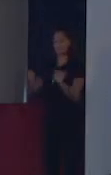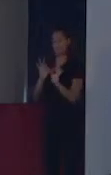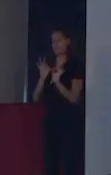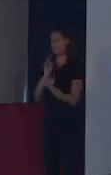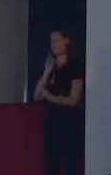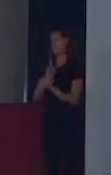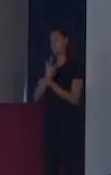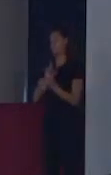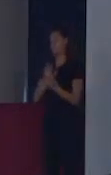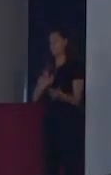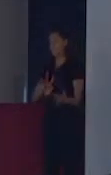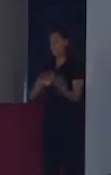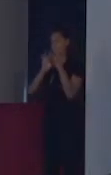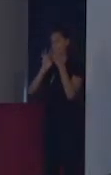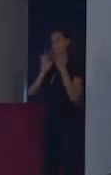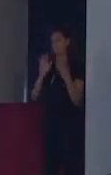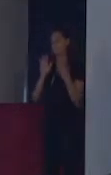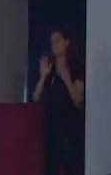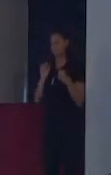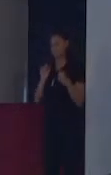pertinente, que es muy, al parecer,